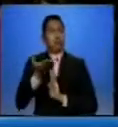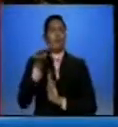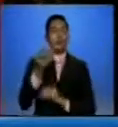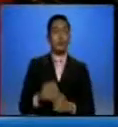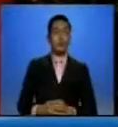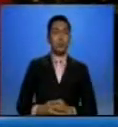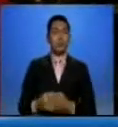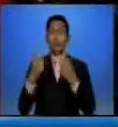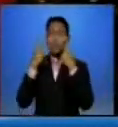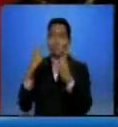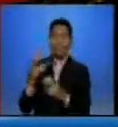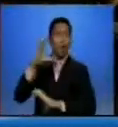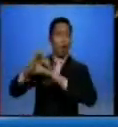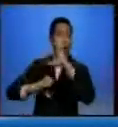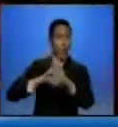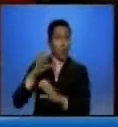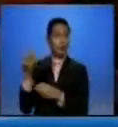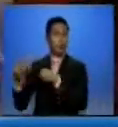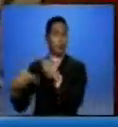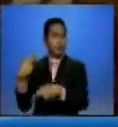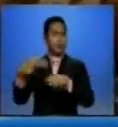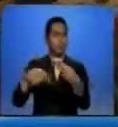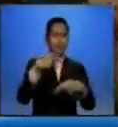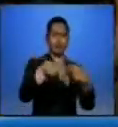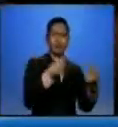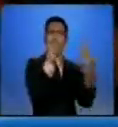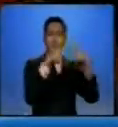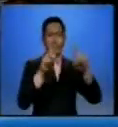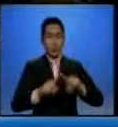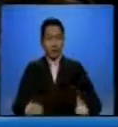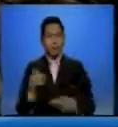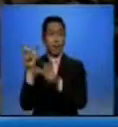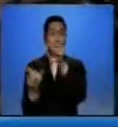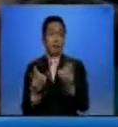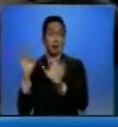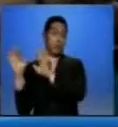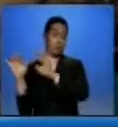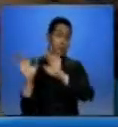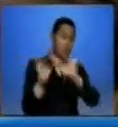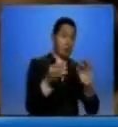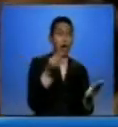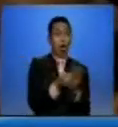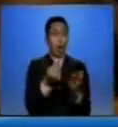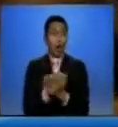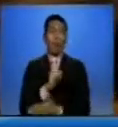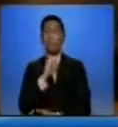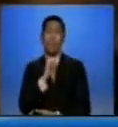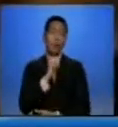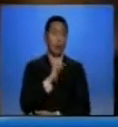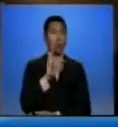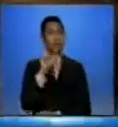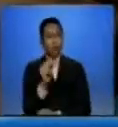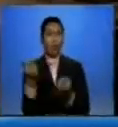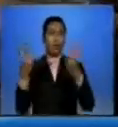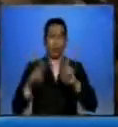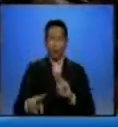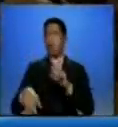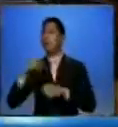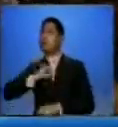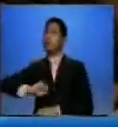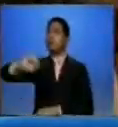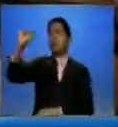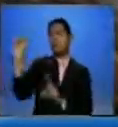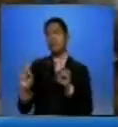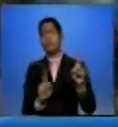que el comercio se dinamiza, las personas no solamente vienen a comprar sus monigotes, sino también a pasear por el